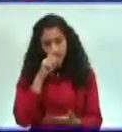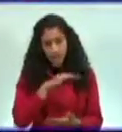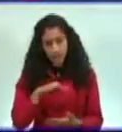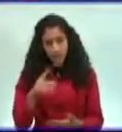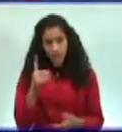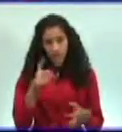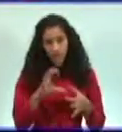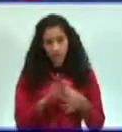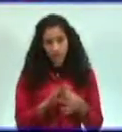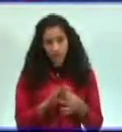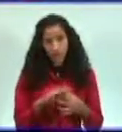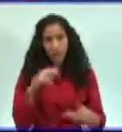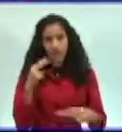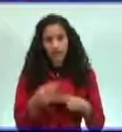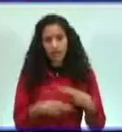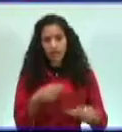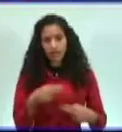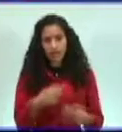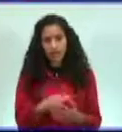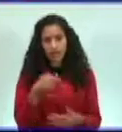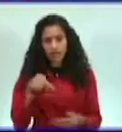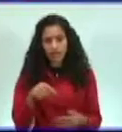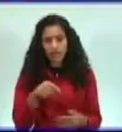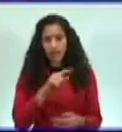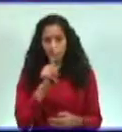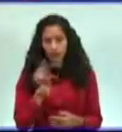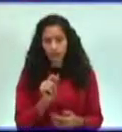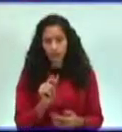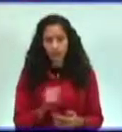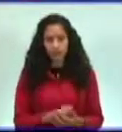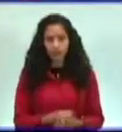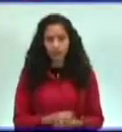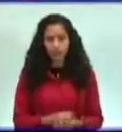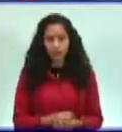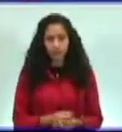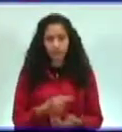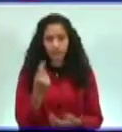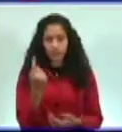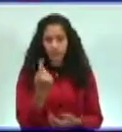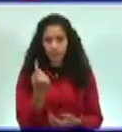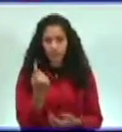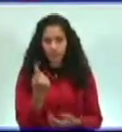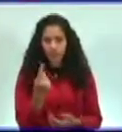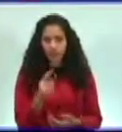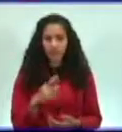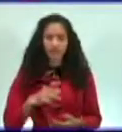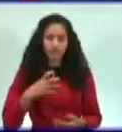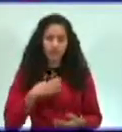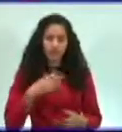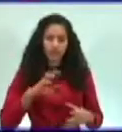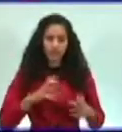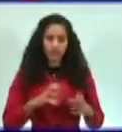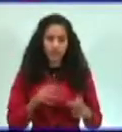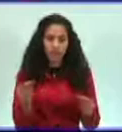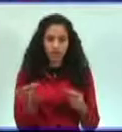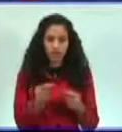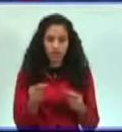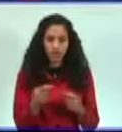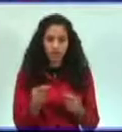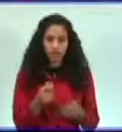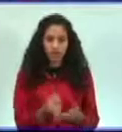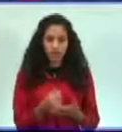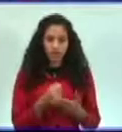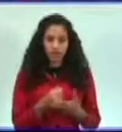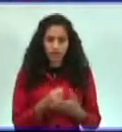primer grado a realizar estas actividades. En la primera, formaremos igualdades con ayuda